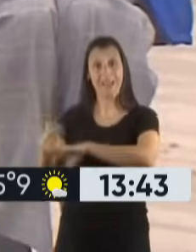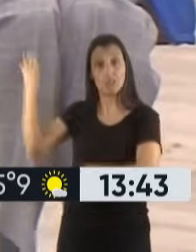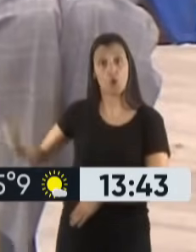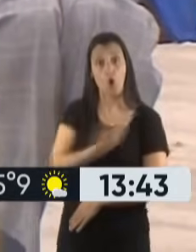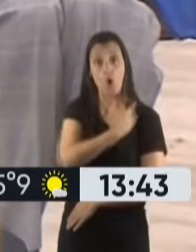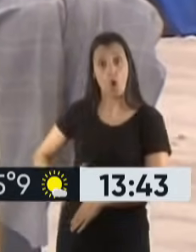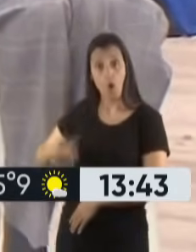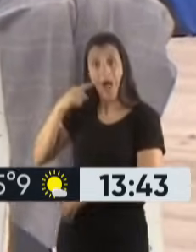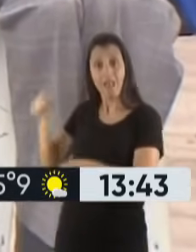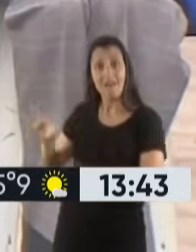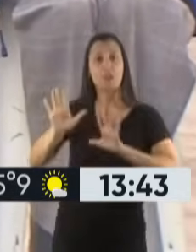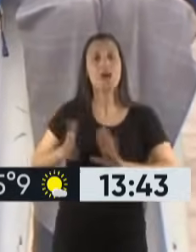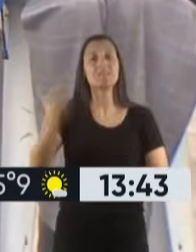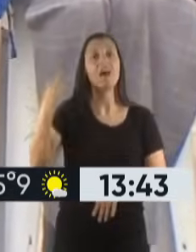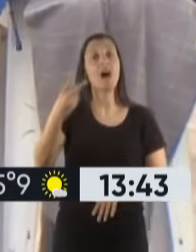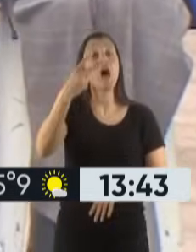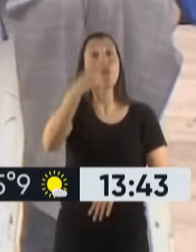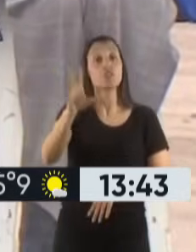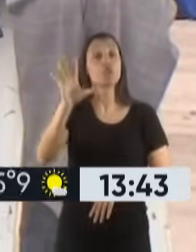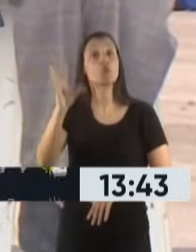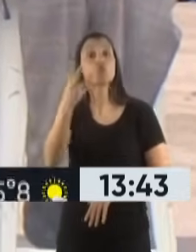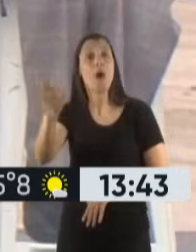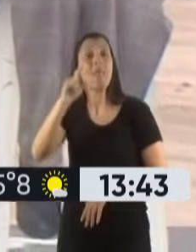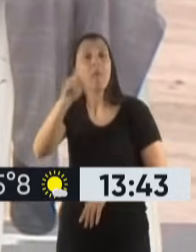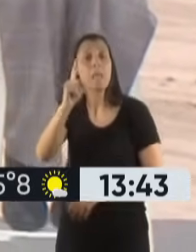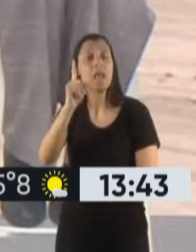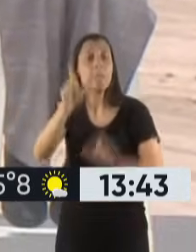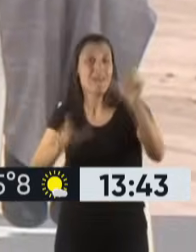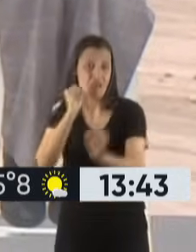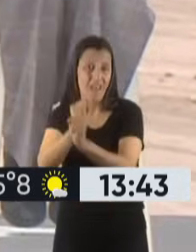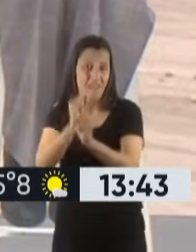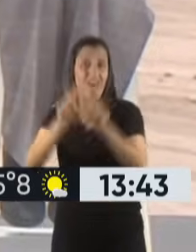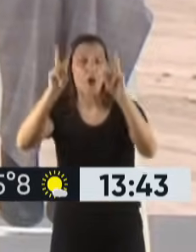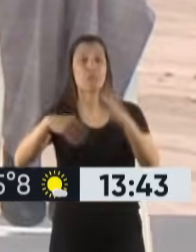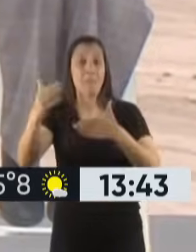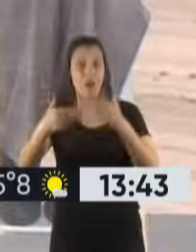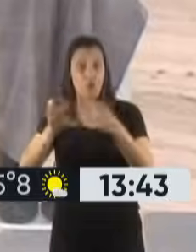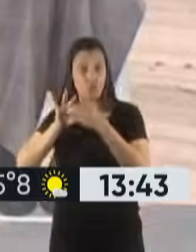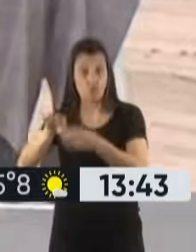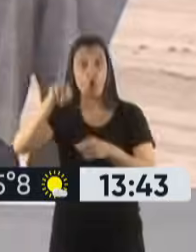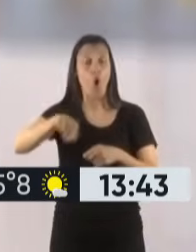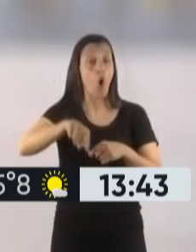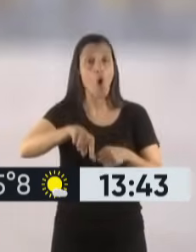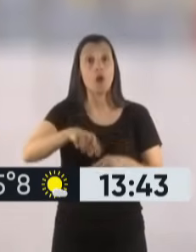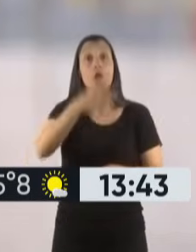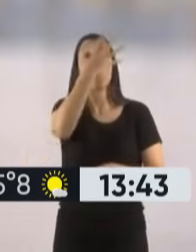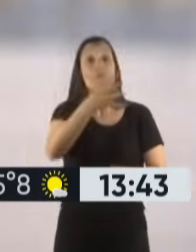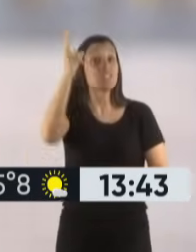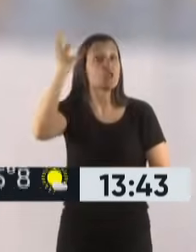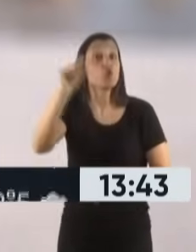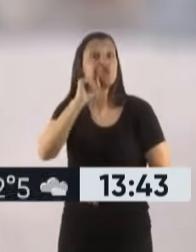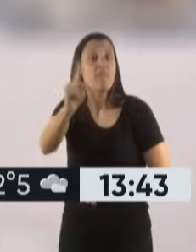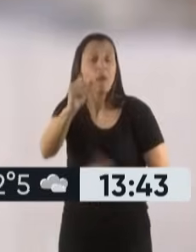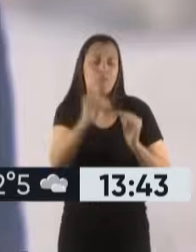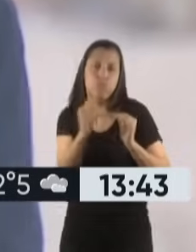Alberto, había 240.000 trabajadores en la construcción. Hoy estamos en 480.000